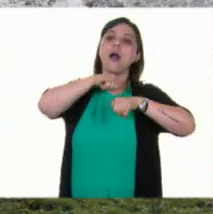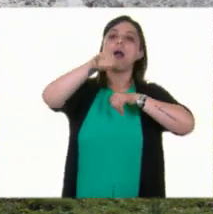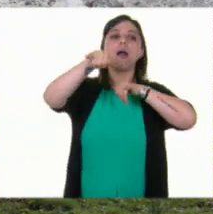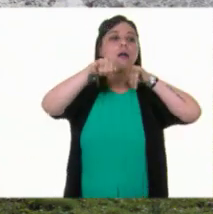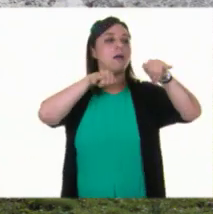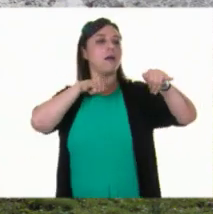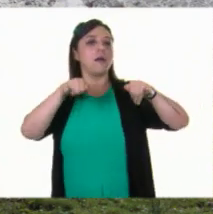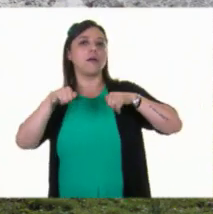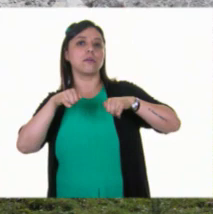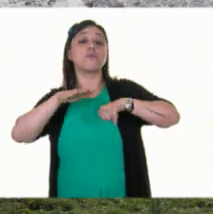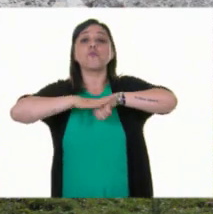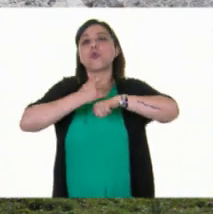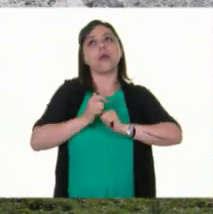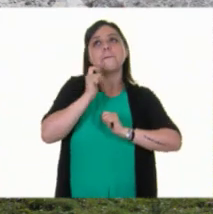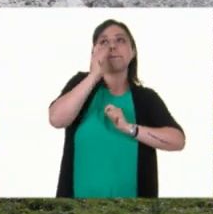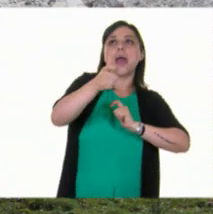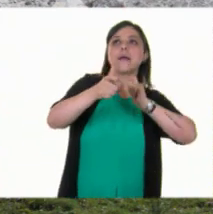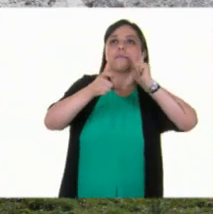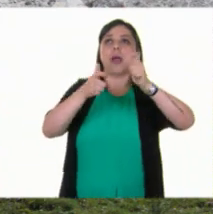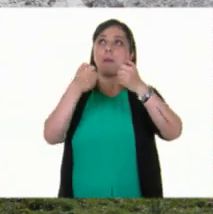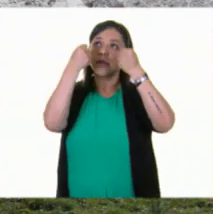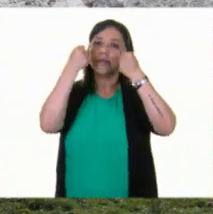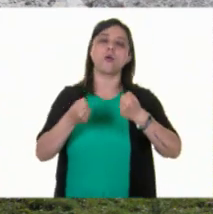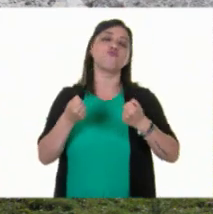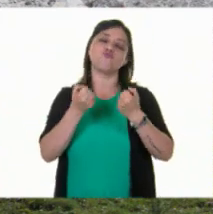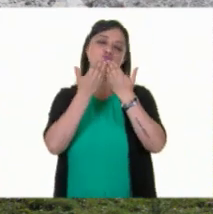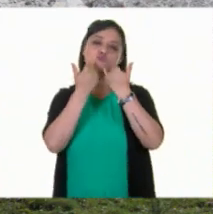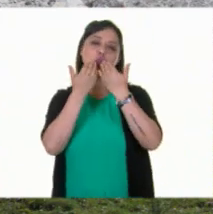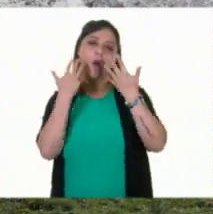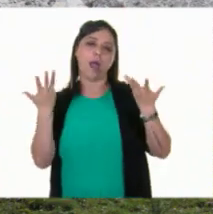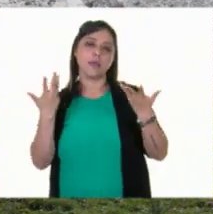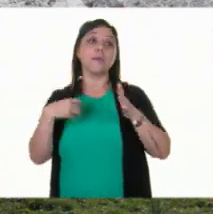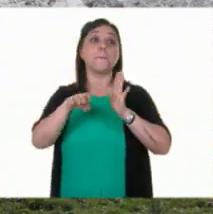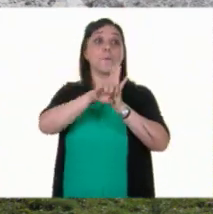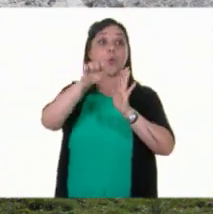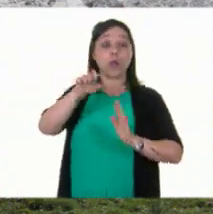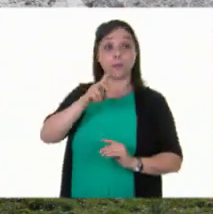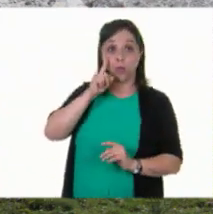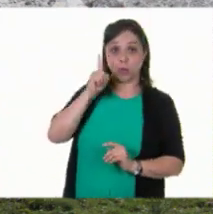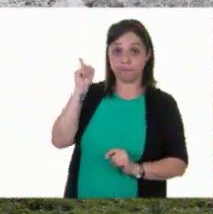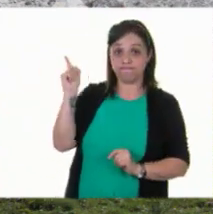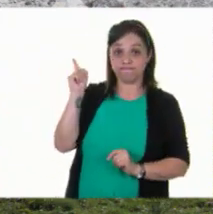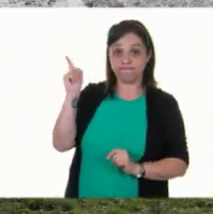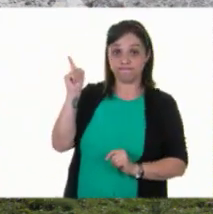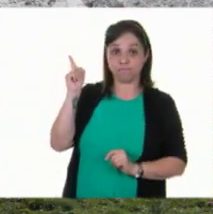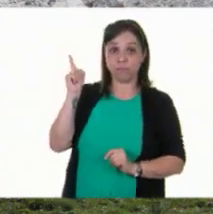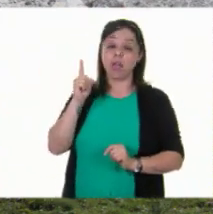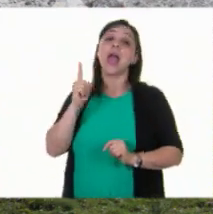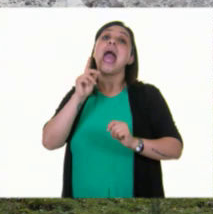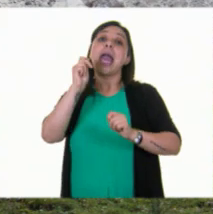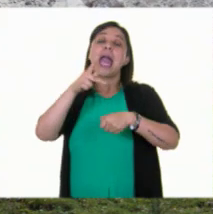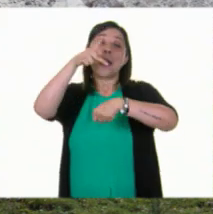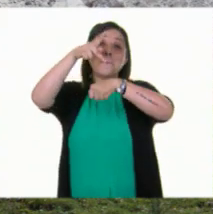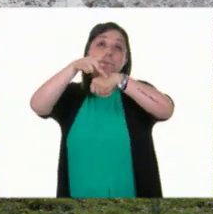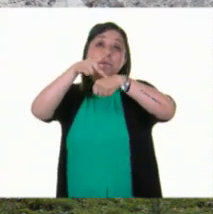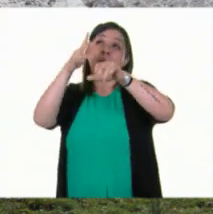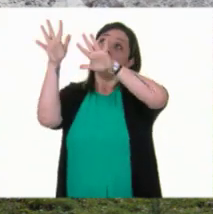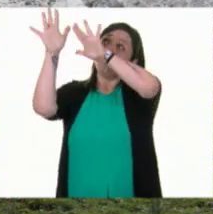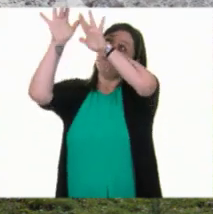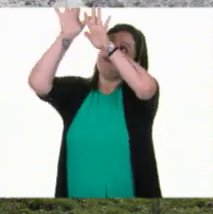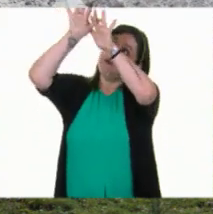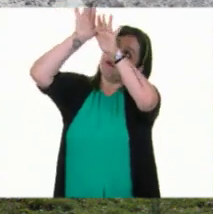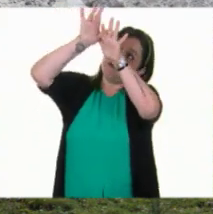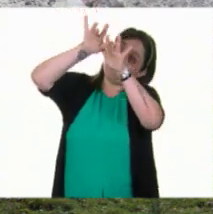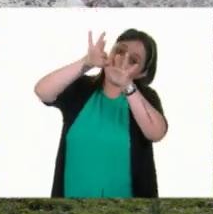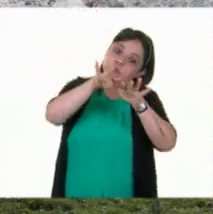en posibilidad de pagar lugares más seguros. En este caso vemos el ejemplo del deslave que se generó por las fuertes lluvias